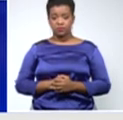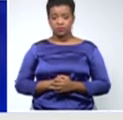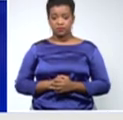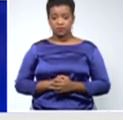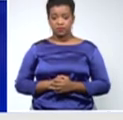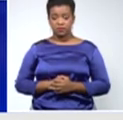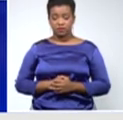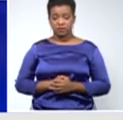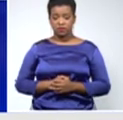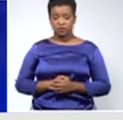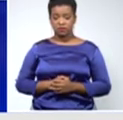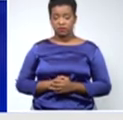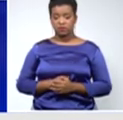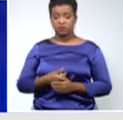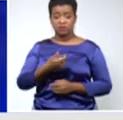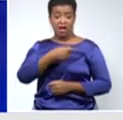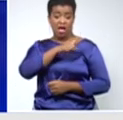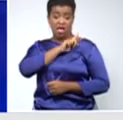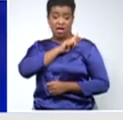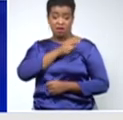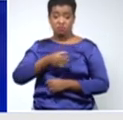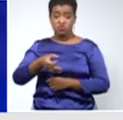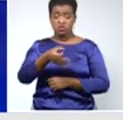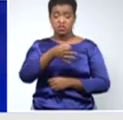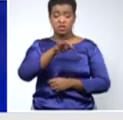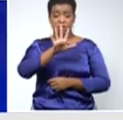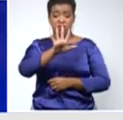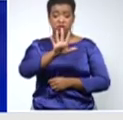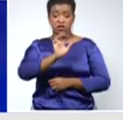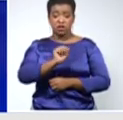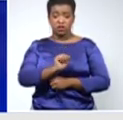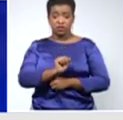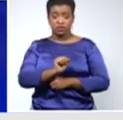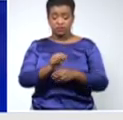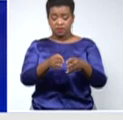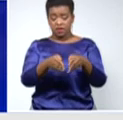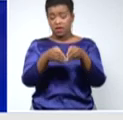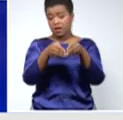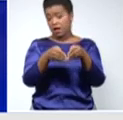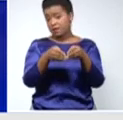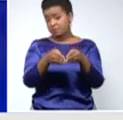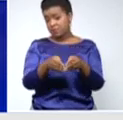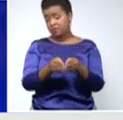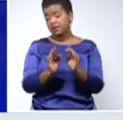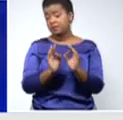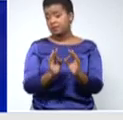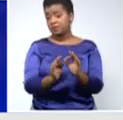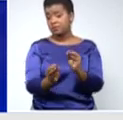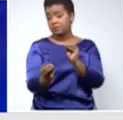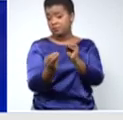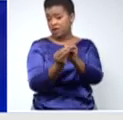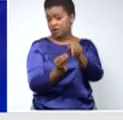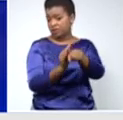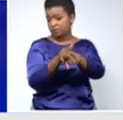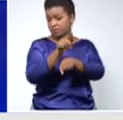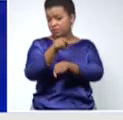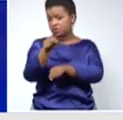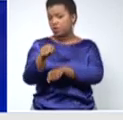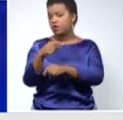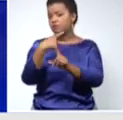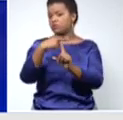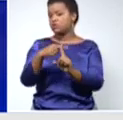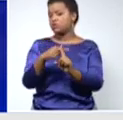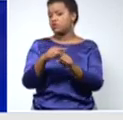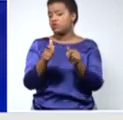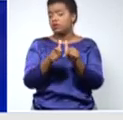Ayer en 5 municipios de los 13 de este territorio pues se diagnostican casos, el mayor número que ha